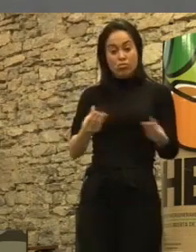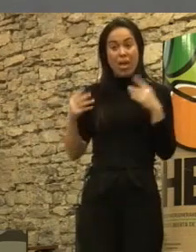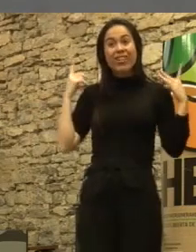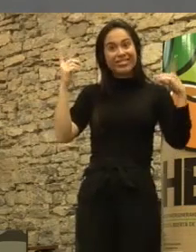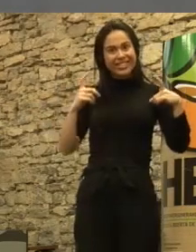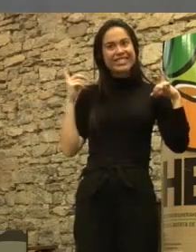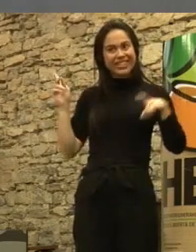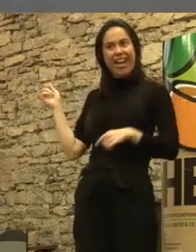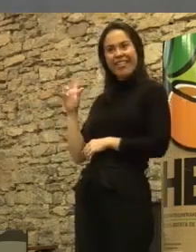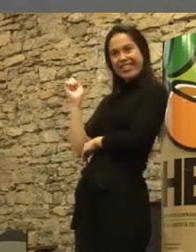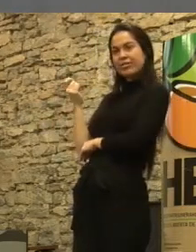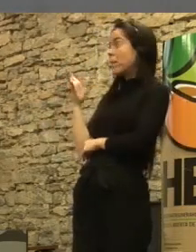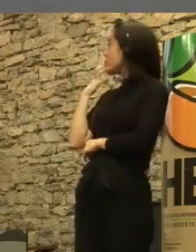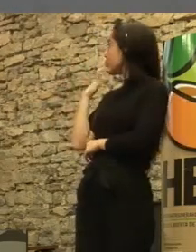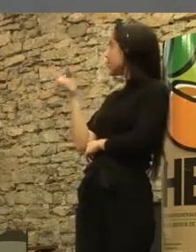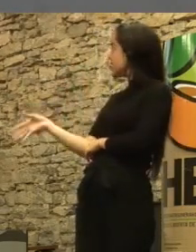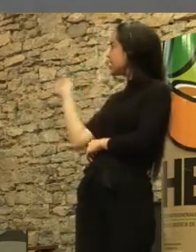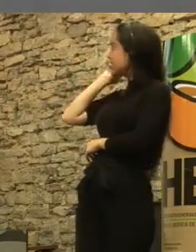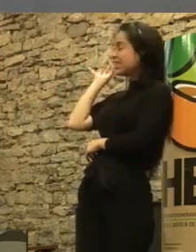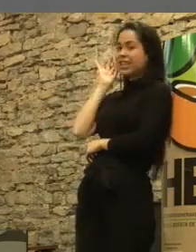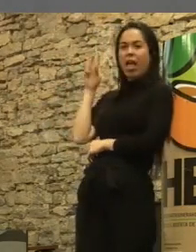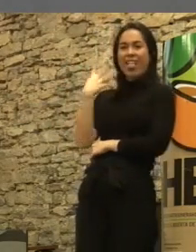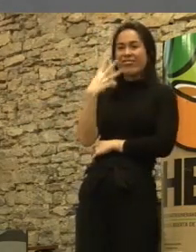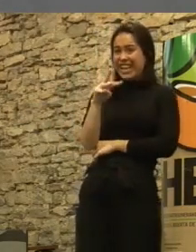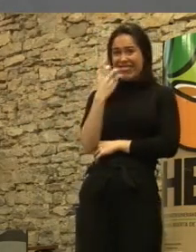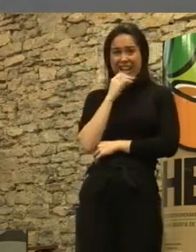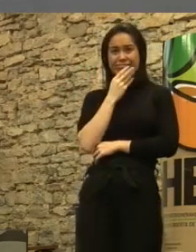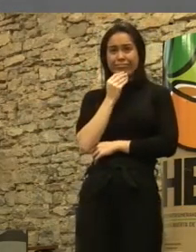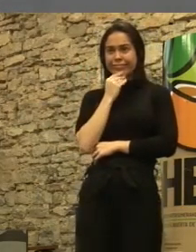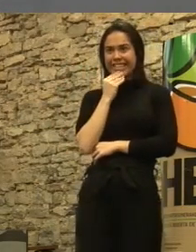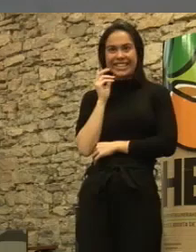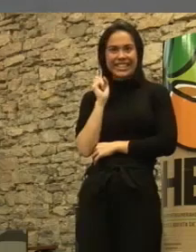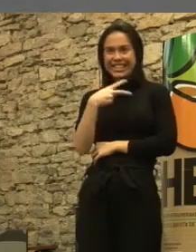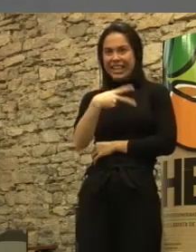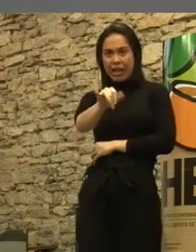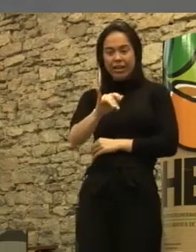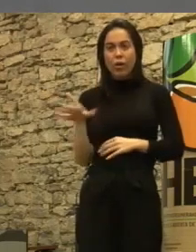éxito. Por ejemplo, esta chica que no tiene ni 30 años, Christina